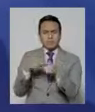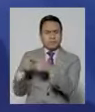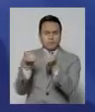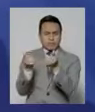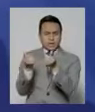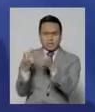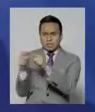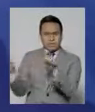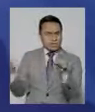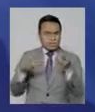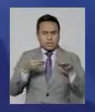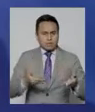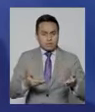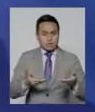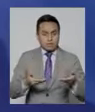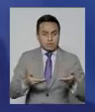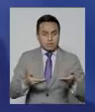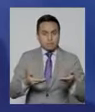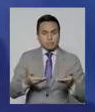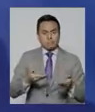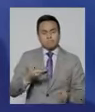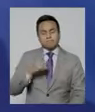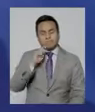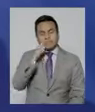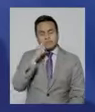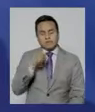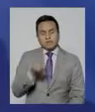muy diferente a la actual, se nos fue,